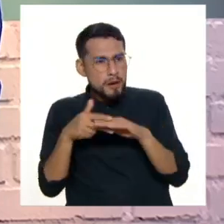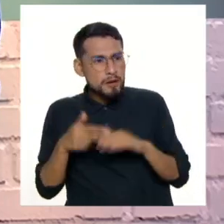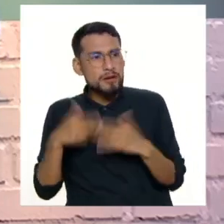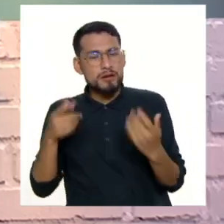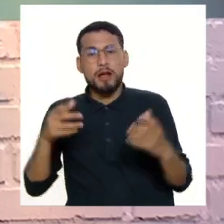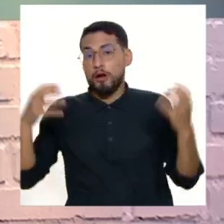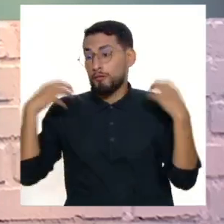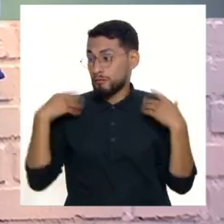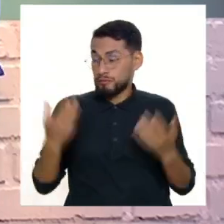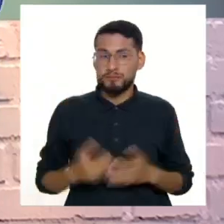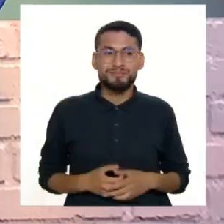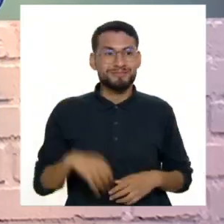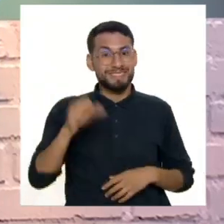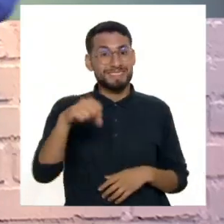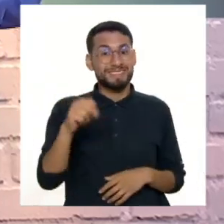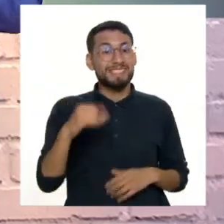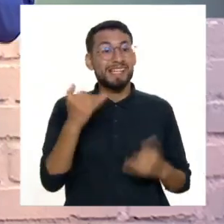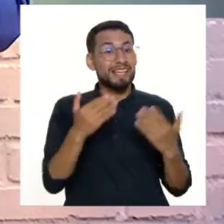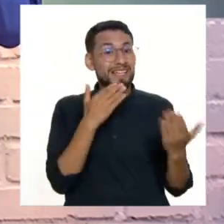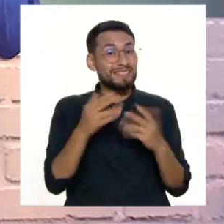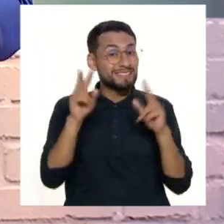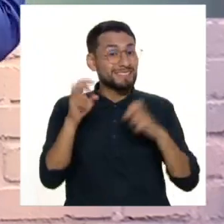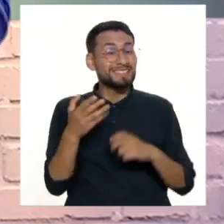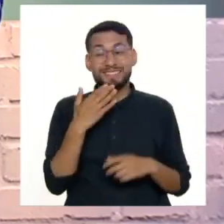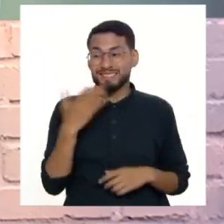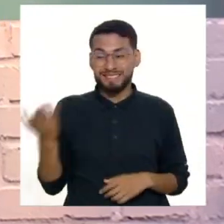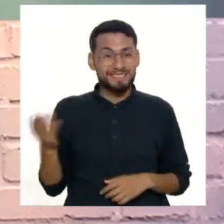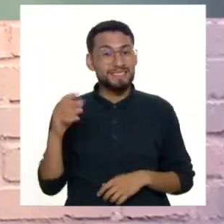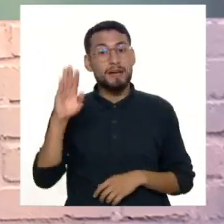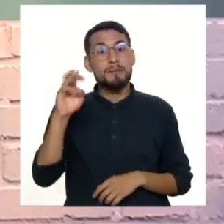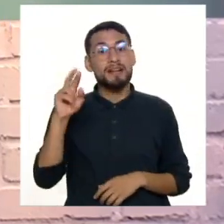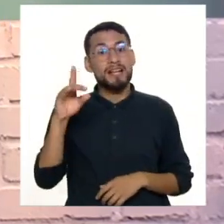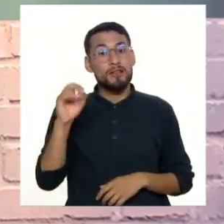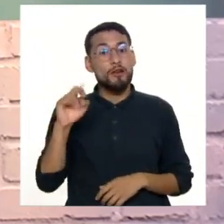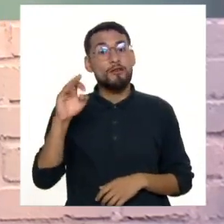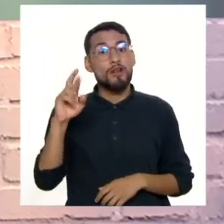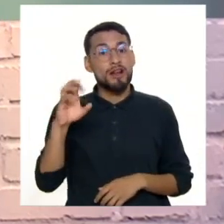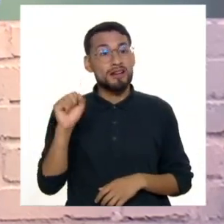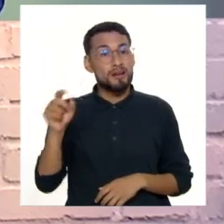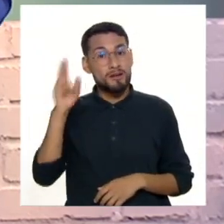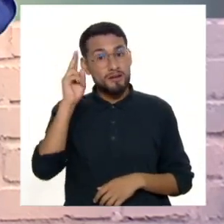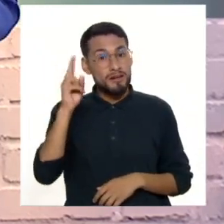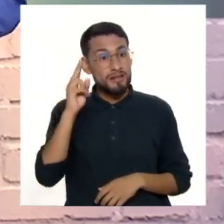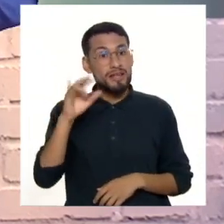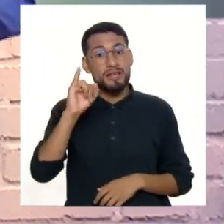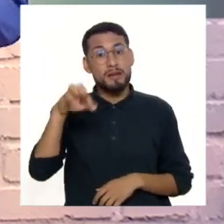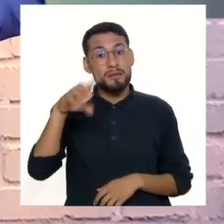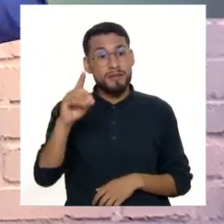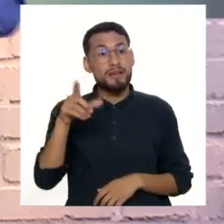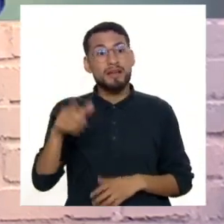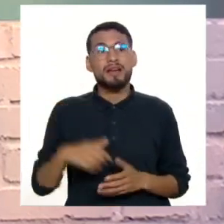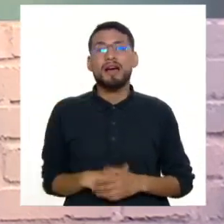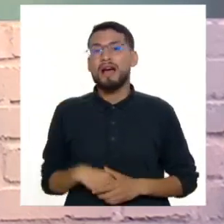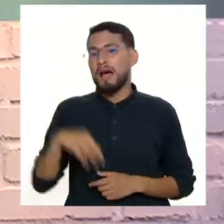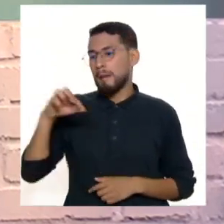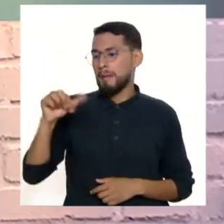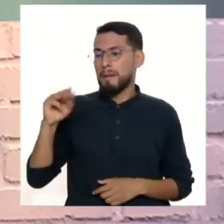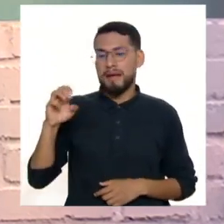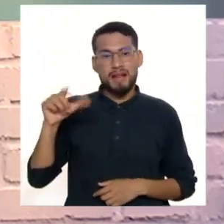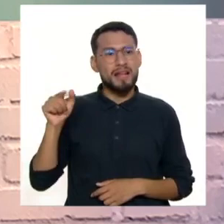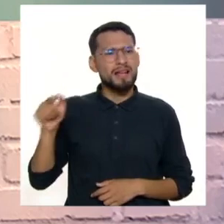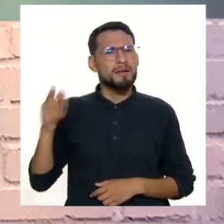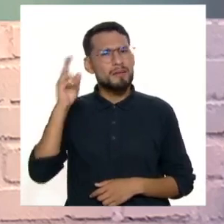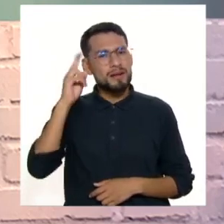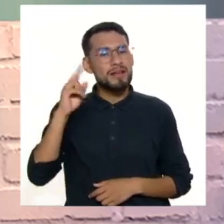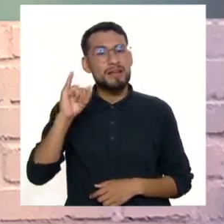en la oficina. Así es, y para hablar sobre el tema está con nosotros Bernardo Flores, profesor del IPD, Pamela Galván,